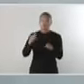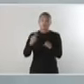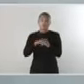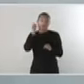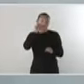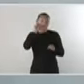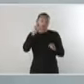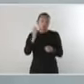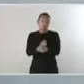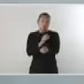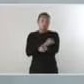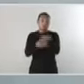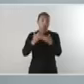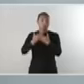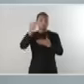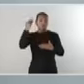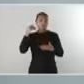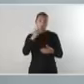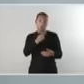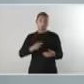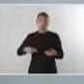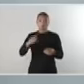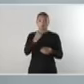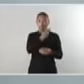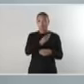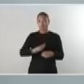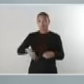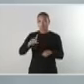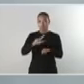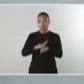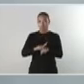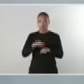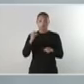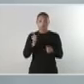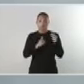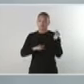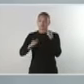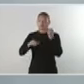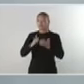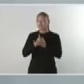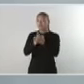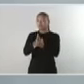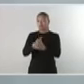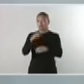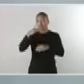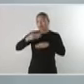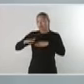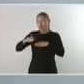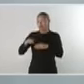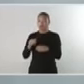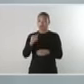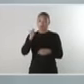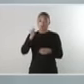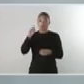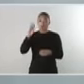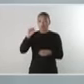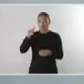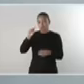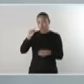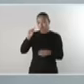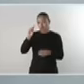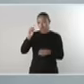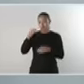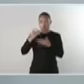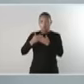desde que fui alcalde para sacar a los ladrones para barrer el atraso el abandono que se encuentra hoy nuestro estado y por eso quiero